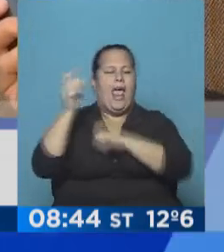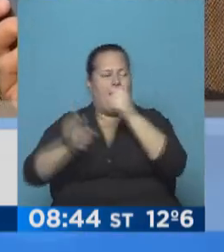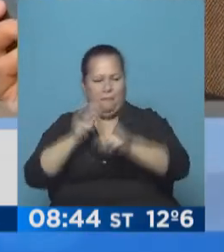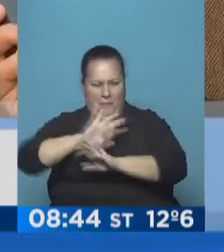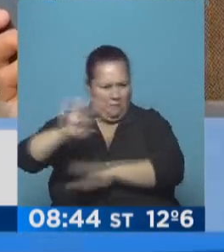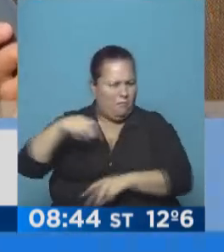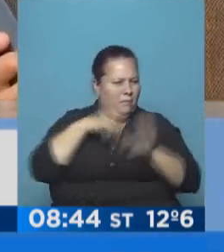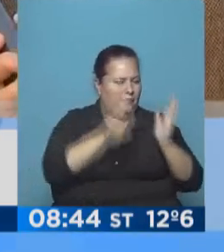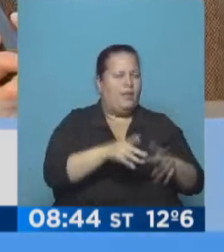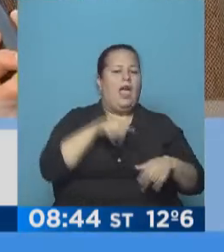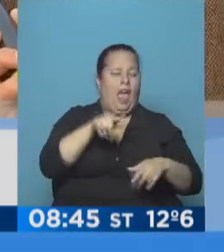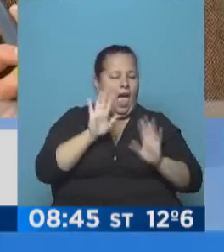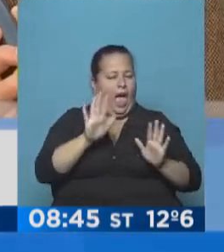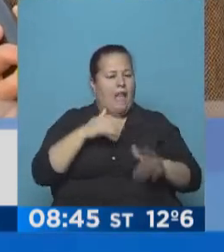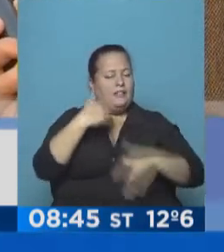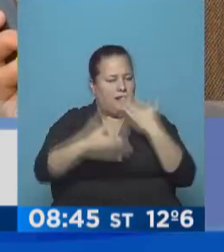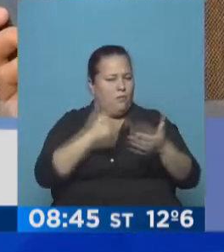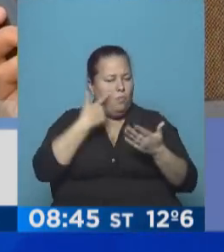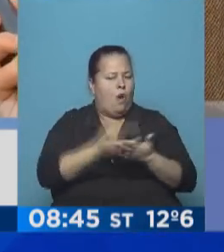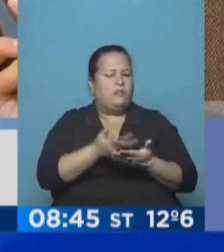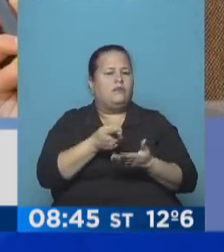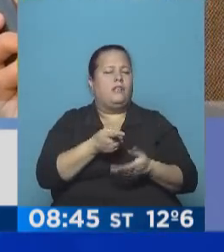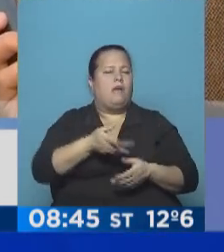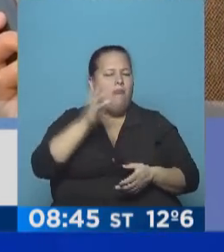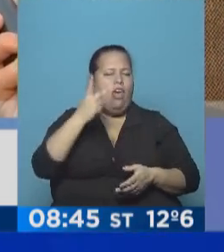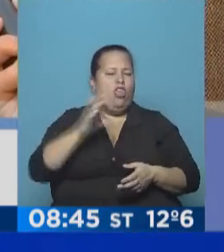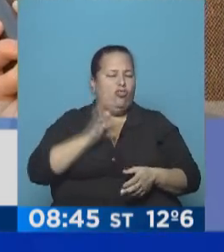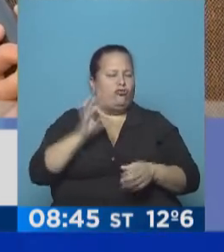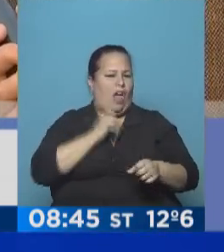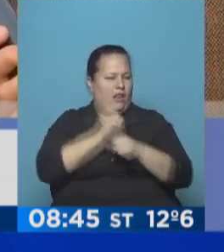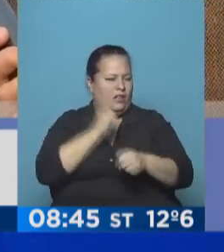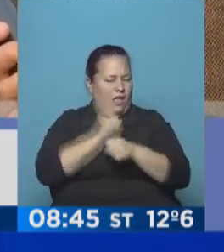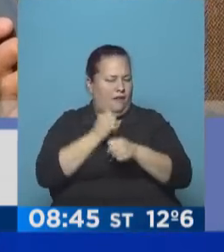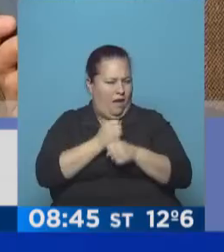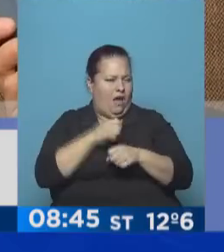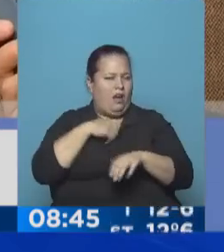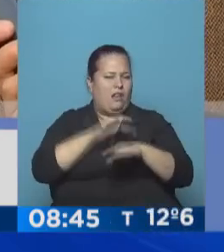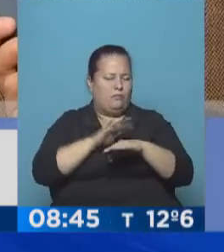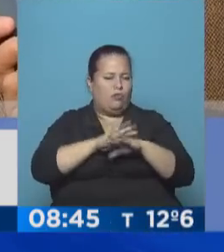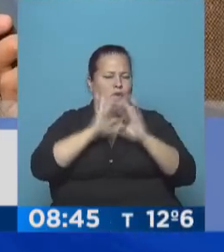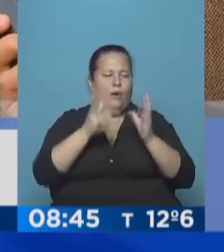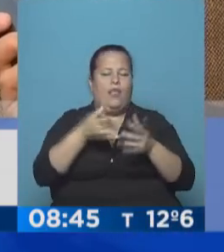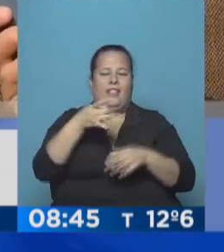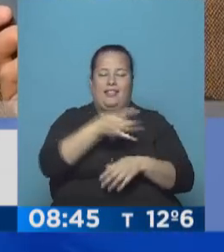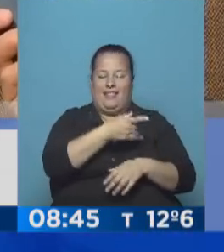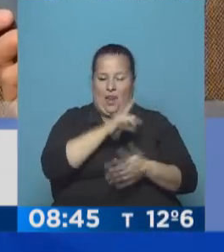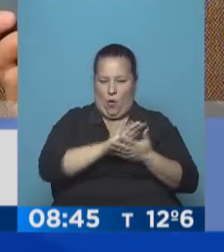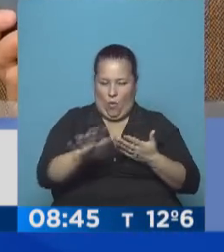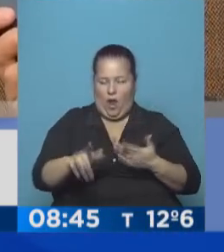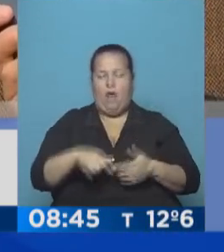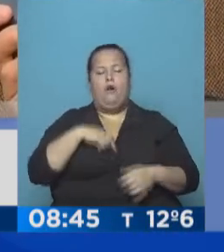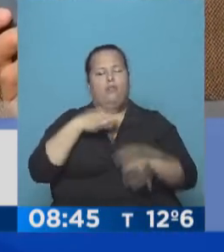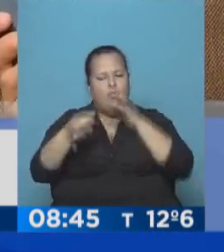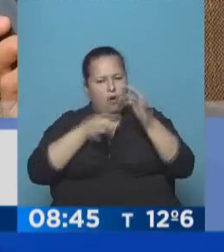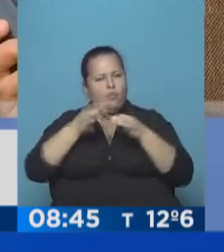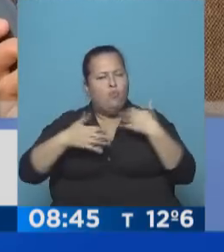empresarios. Así lo hemos venido demostrando en más de dos años de gestión que estamos al frente del nuevo servicio de, sí, ferrocarriles. Y hemos